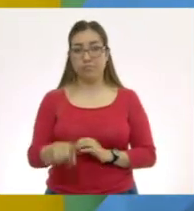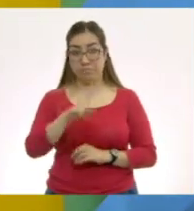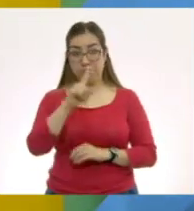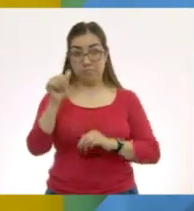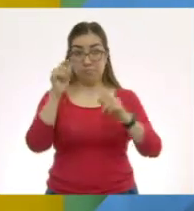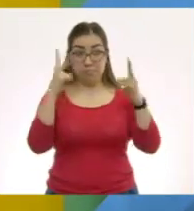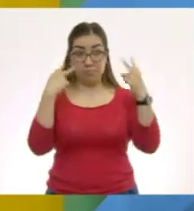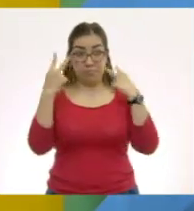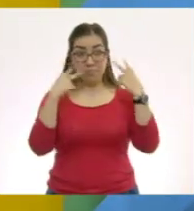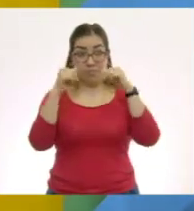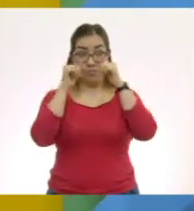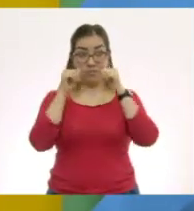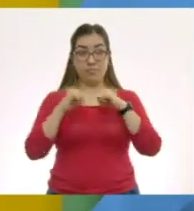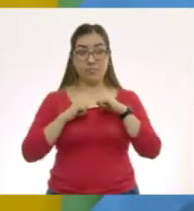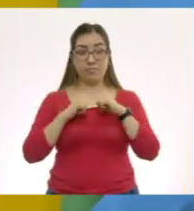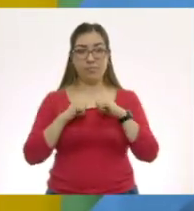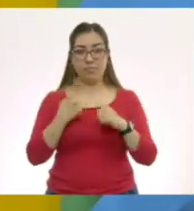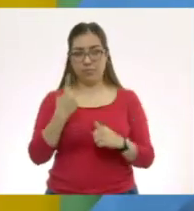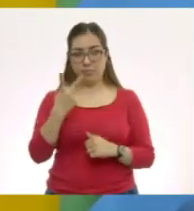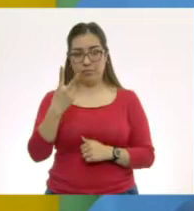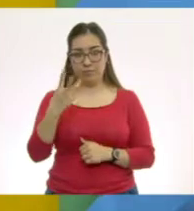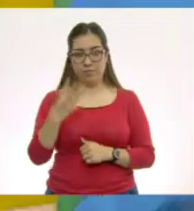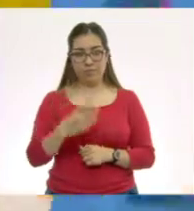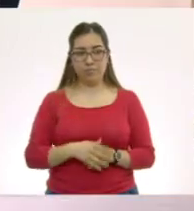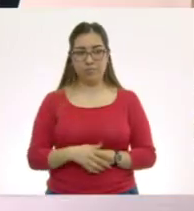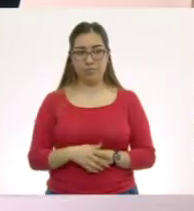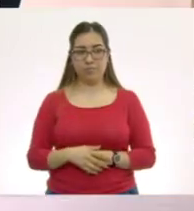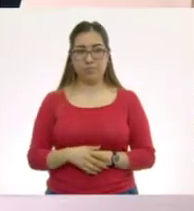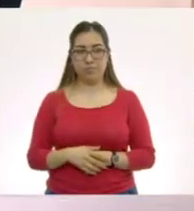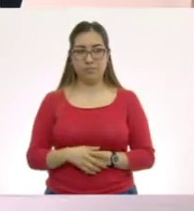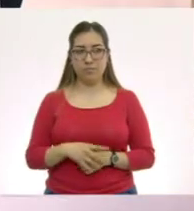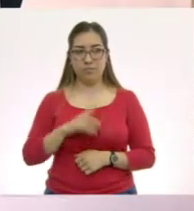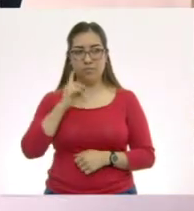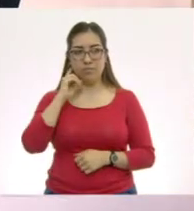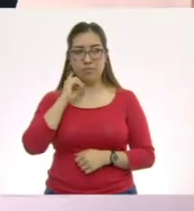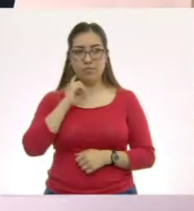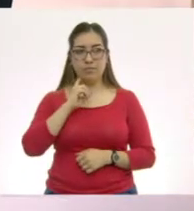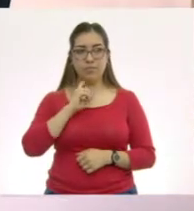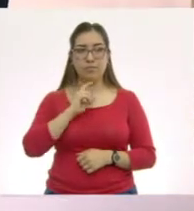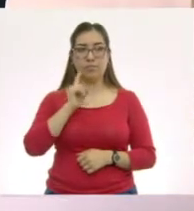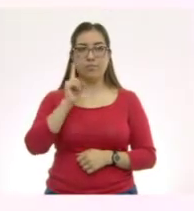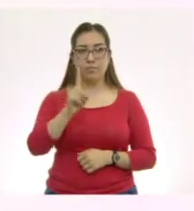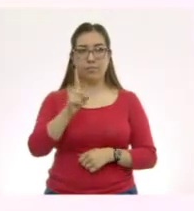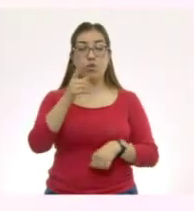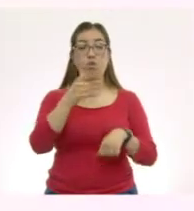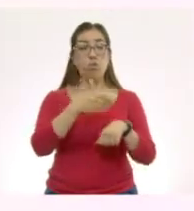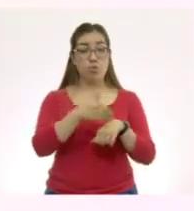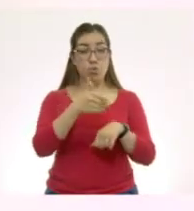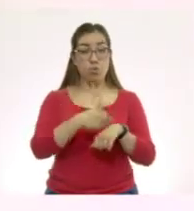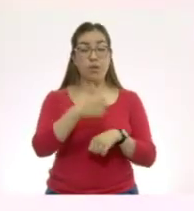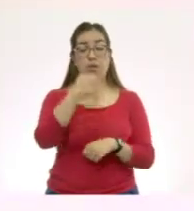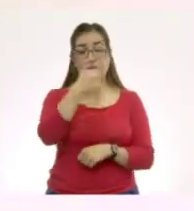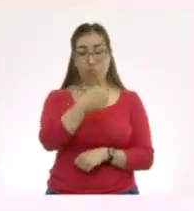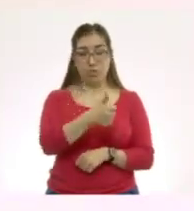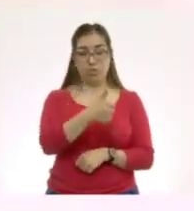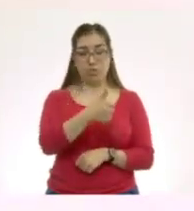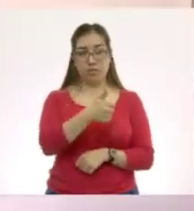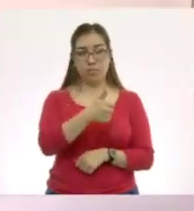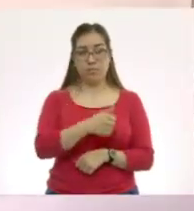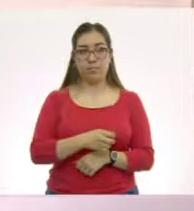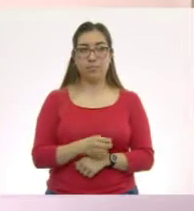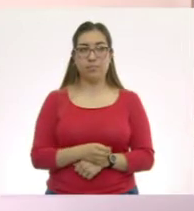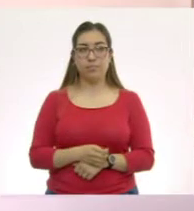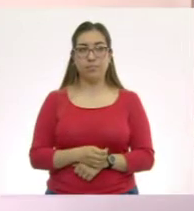mucha atención. Y va, 1, 2, 3. ¡Ay! 6. El número 6. Entonces voy a anotar el